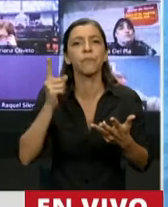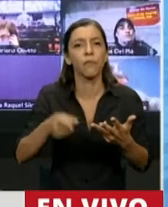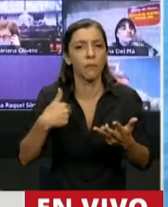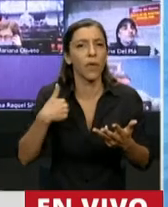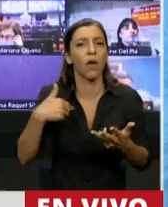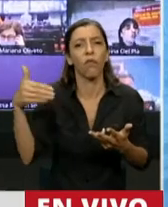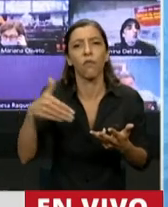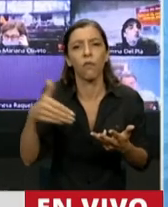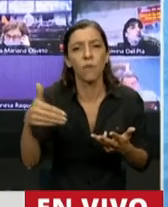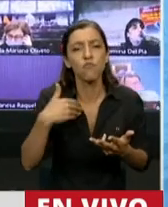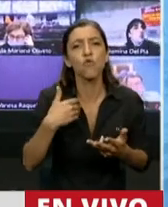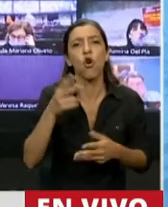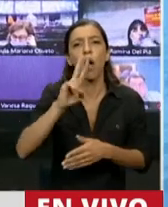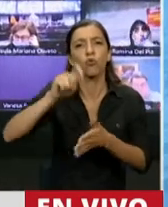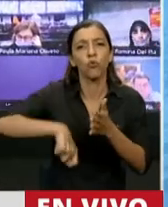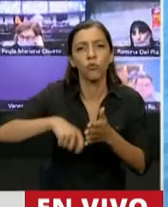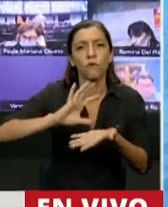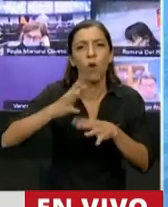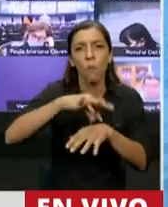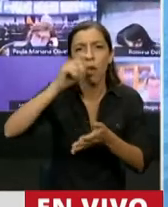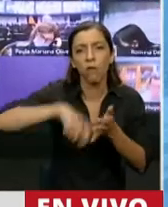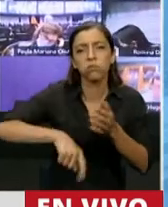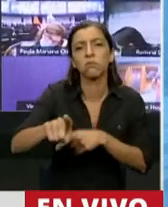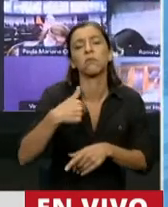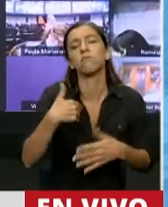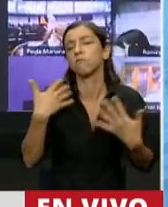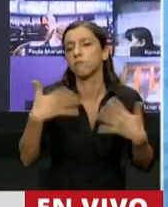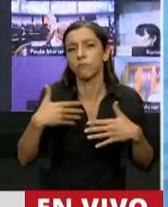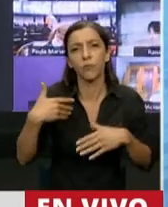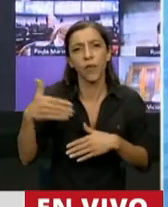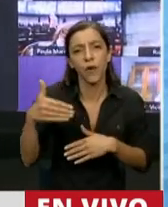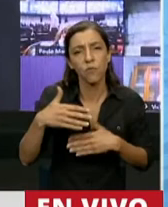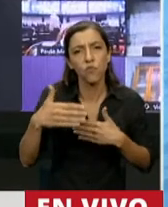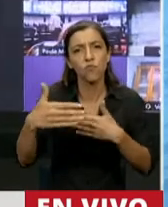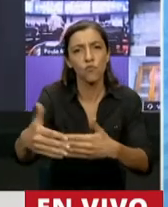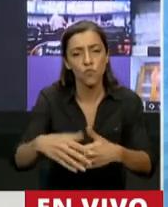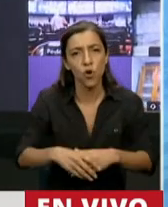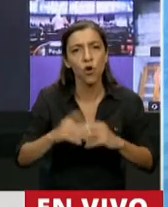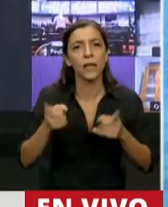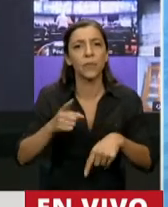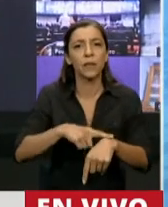las autorizaciones. Hace un tiempo los formularios para el tratamiento de la diabetes